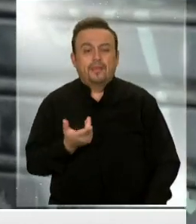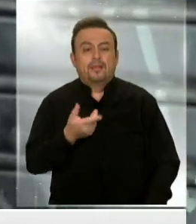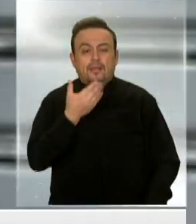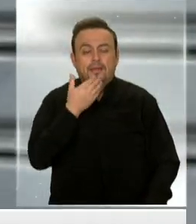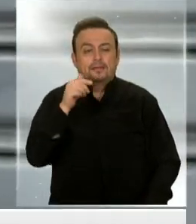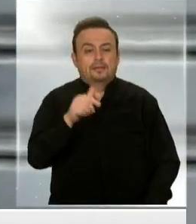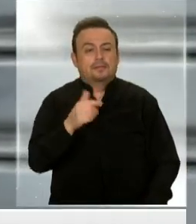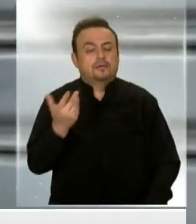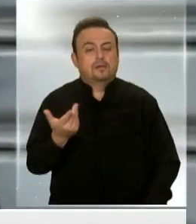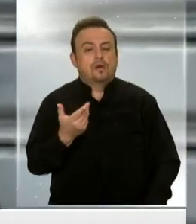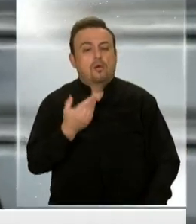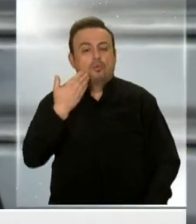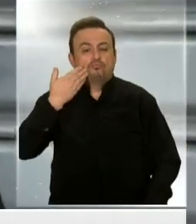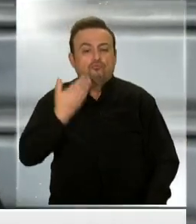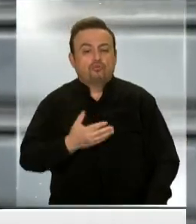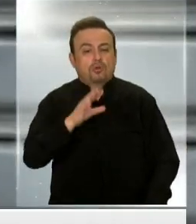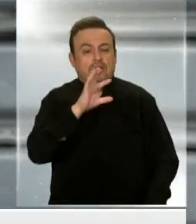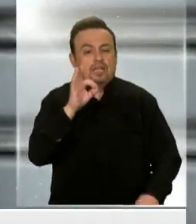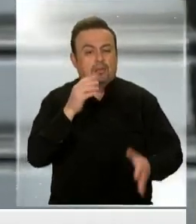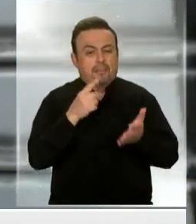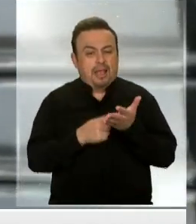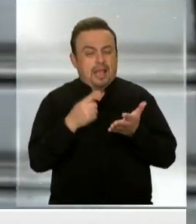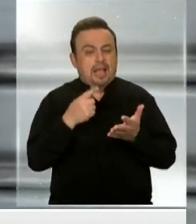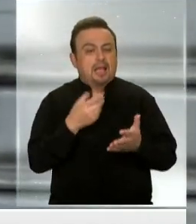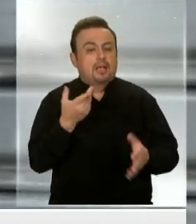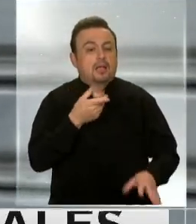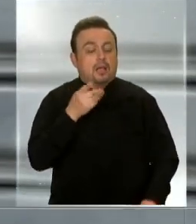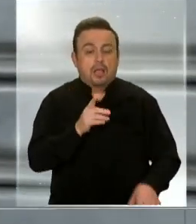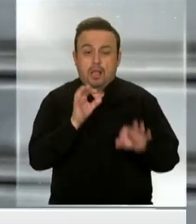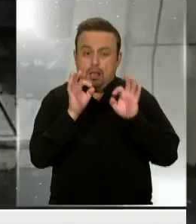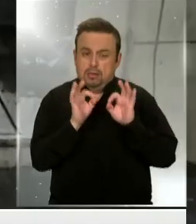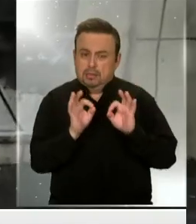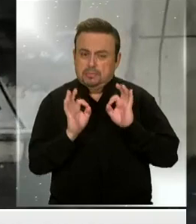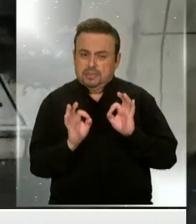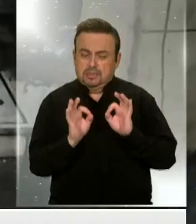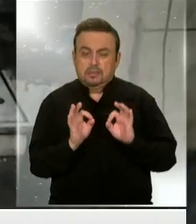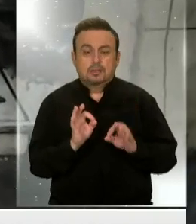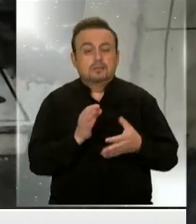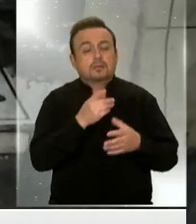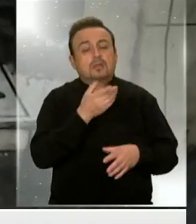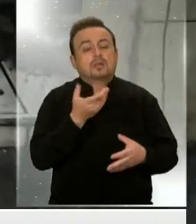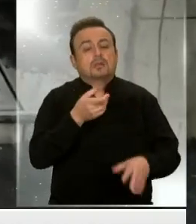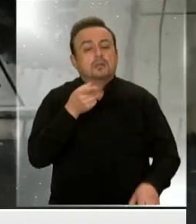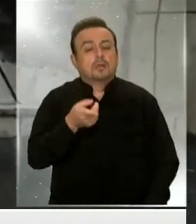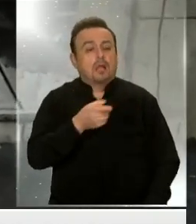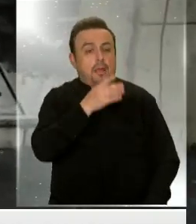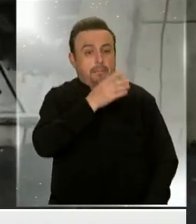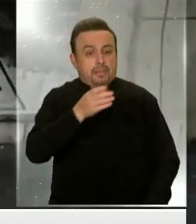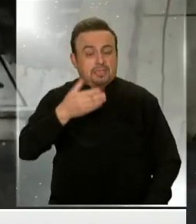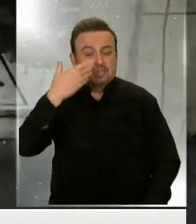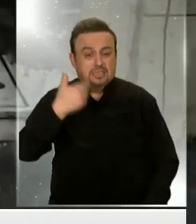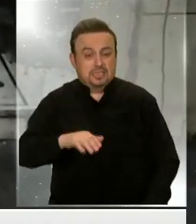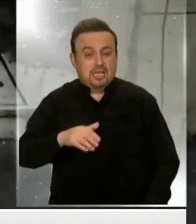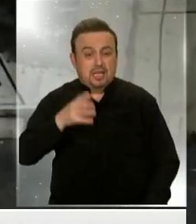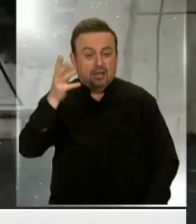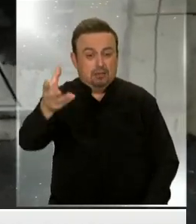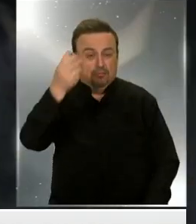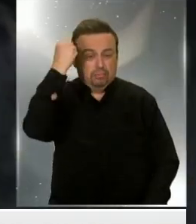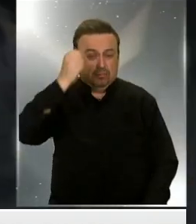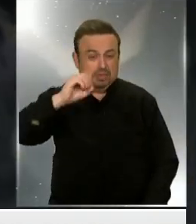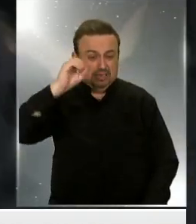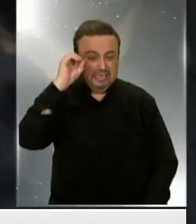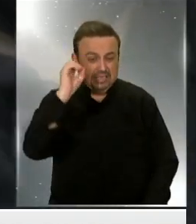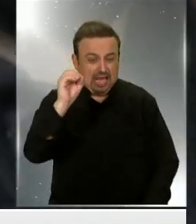también está esto de un bono de 500.000 pesos, pero bajo condiciones bien específicas, que tiene que ver con aquellos que se hayan quedado sin